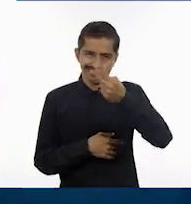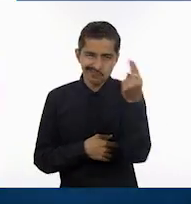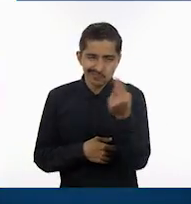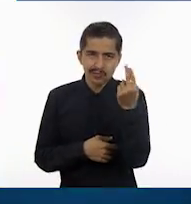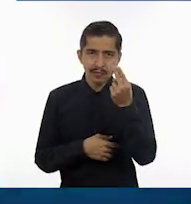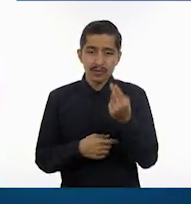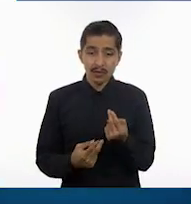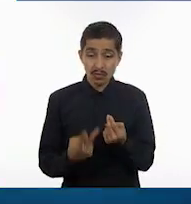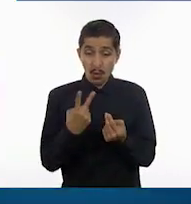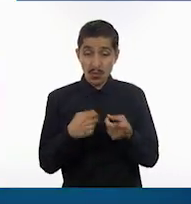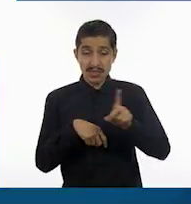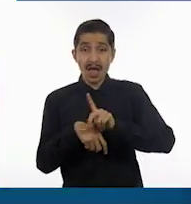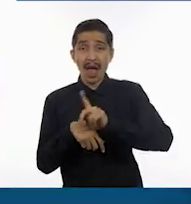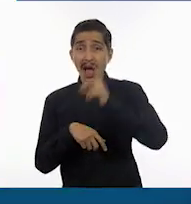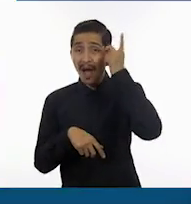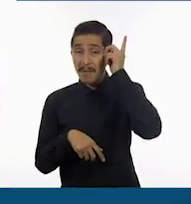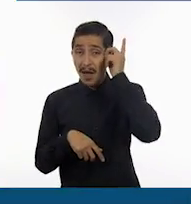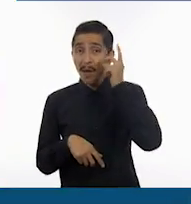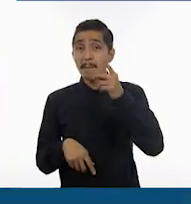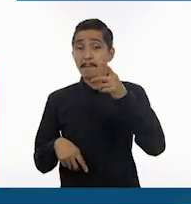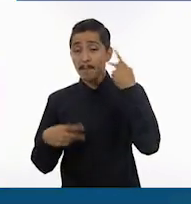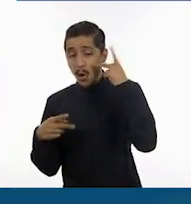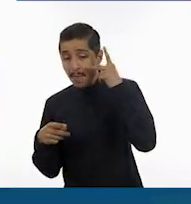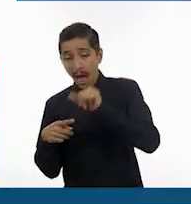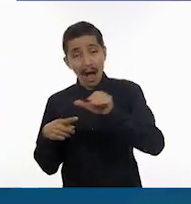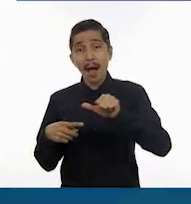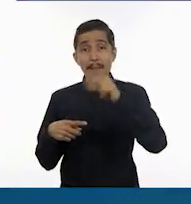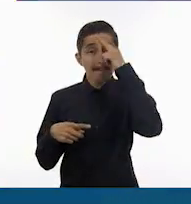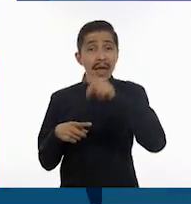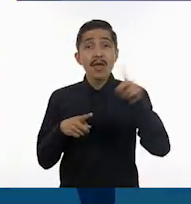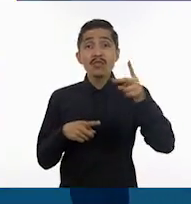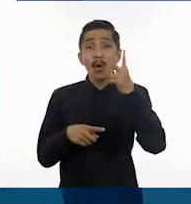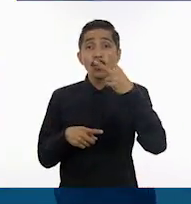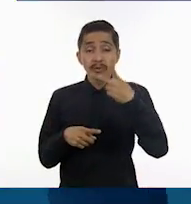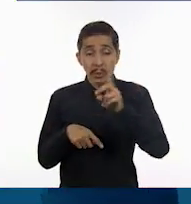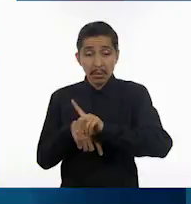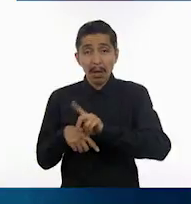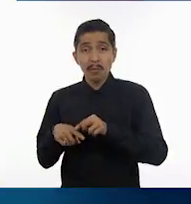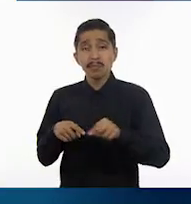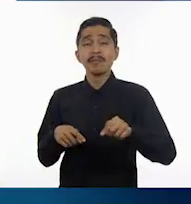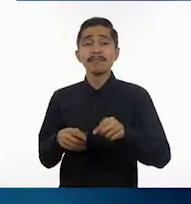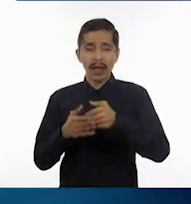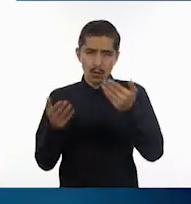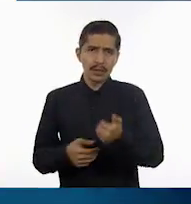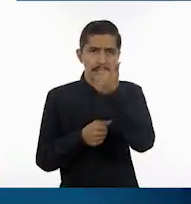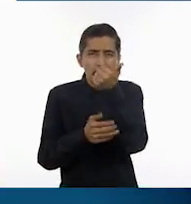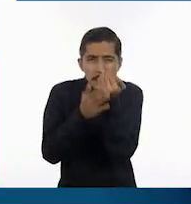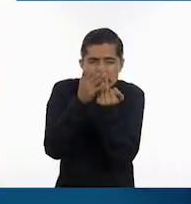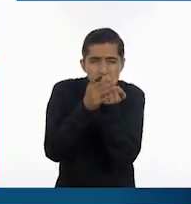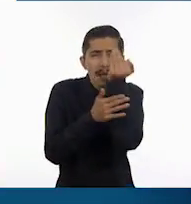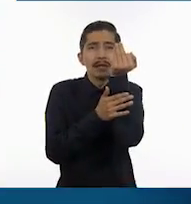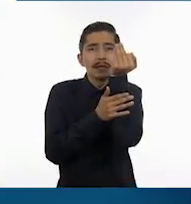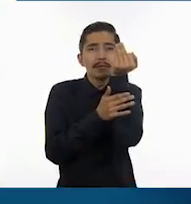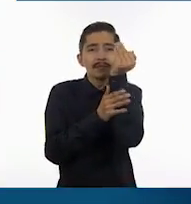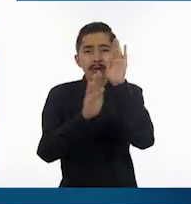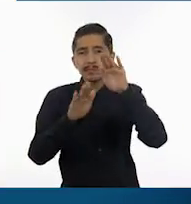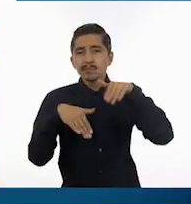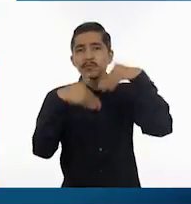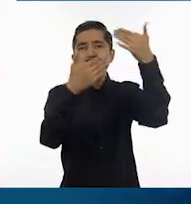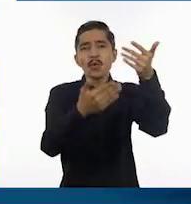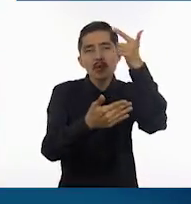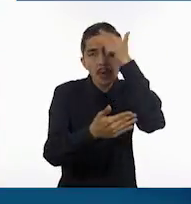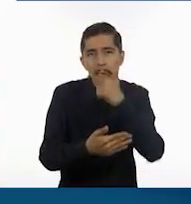emplear 2 días a caballo para ir desde Puebla a México. Ahora se sale en la diligencia a las 6 de la mañana y se llega en la noche a buena